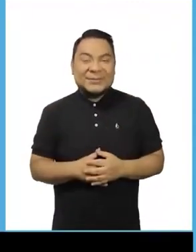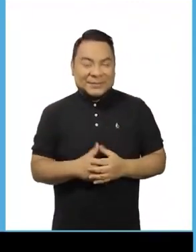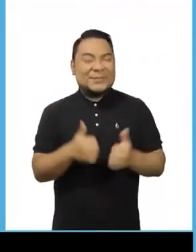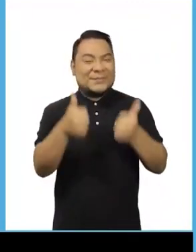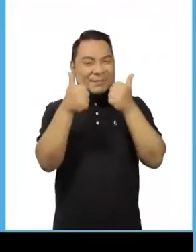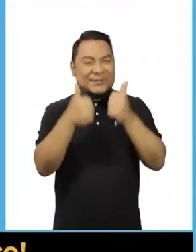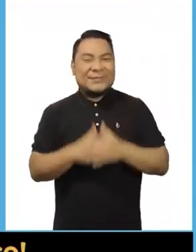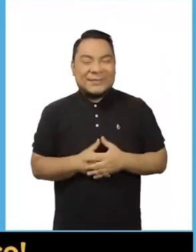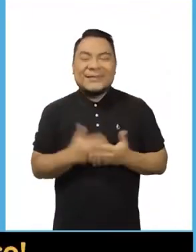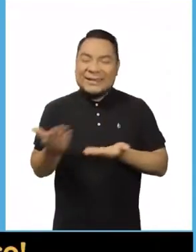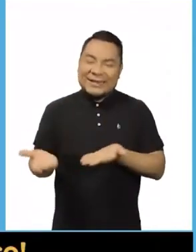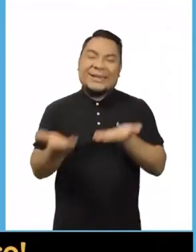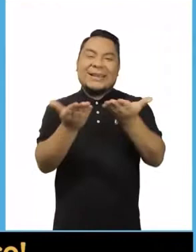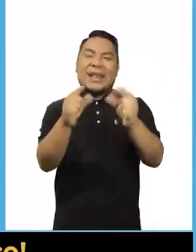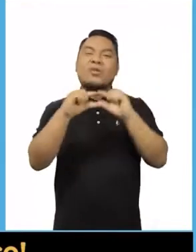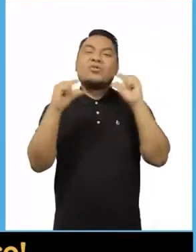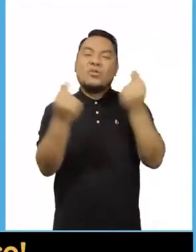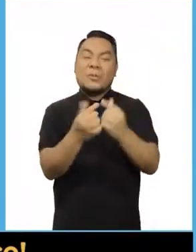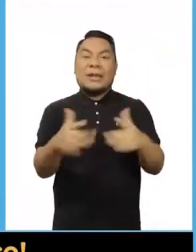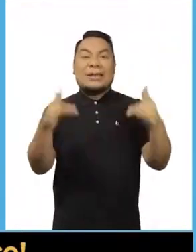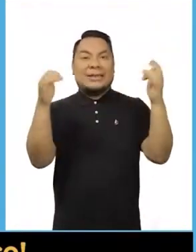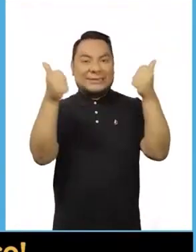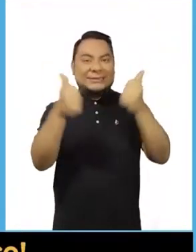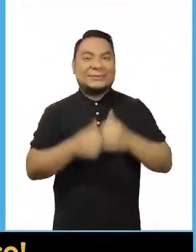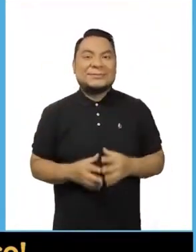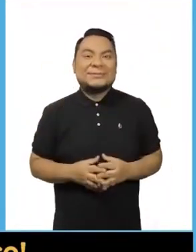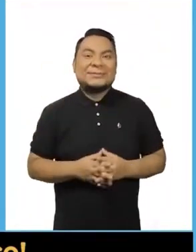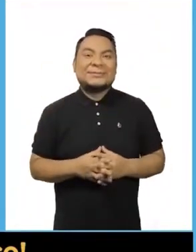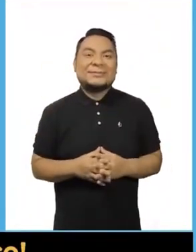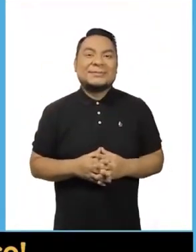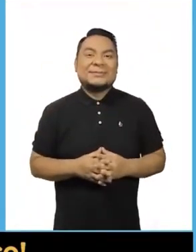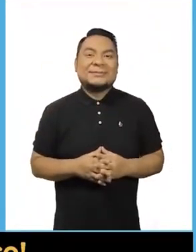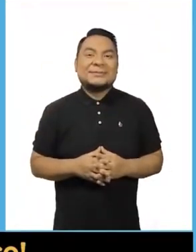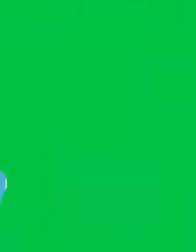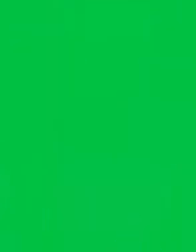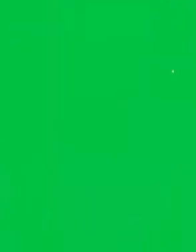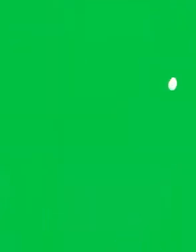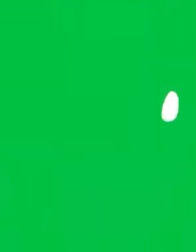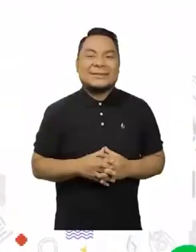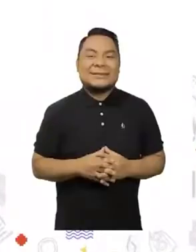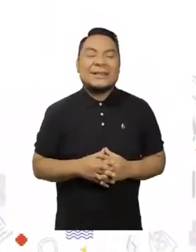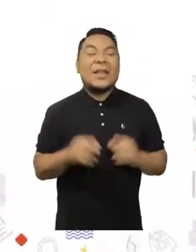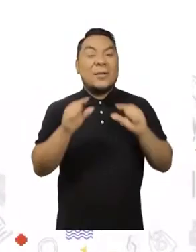¡Sí! ¡Genial! ¡Adelante, Grupo Fantástico!